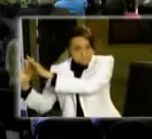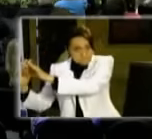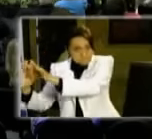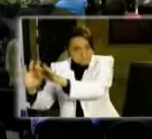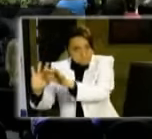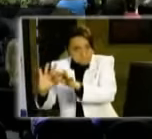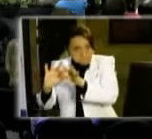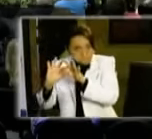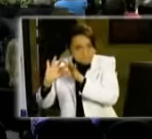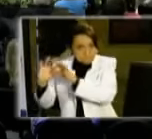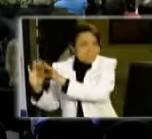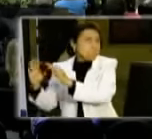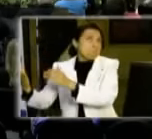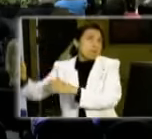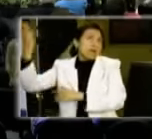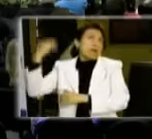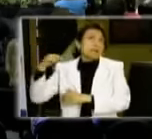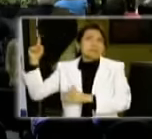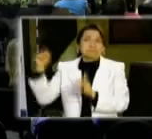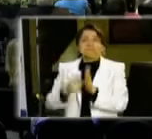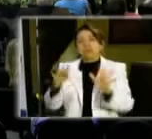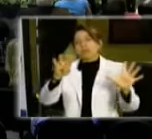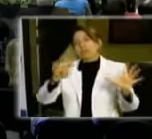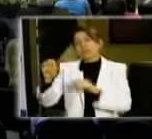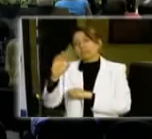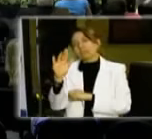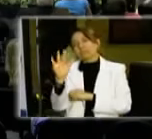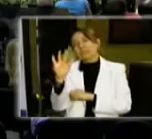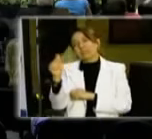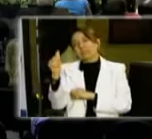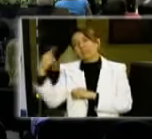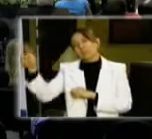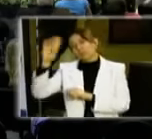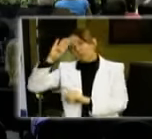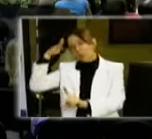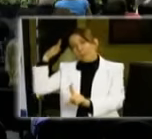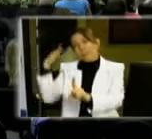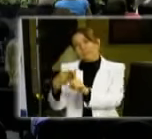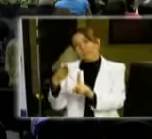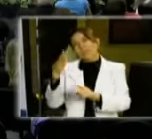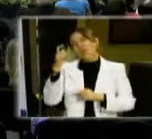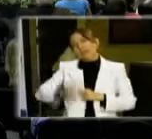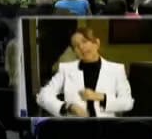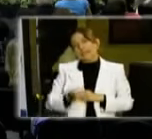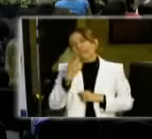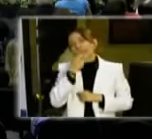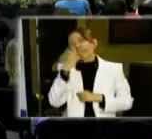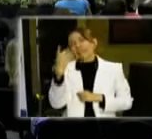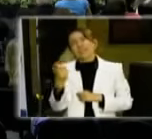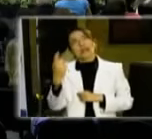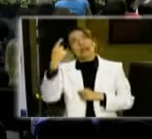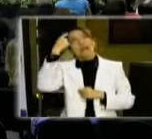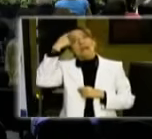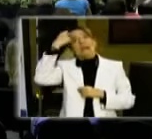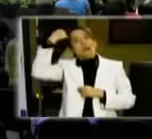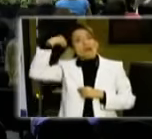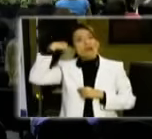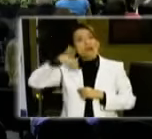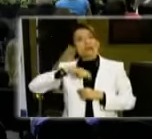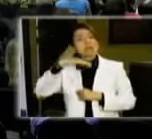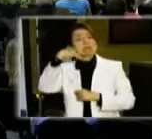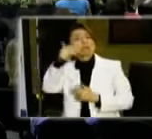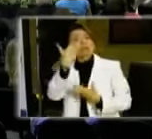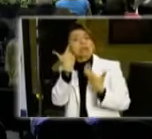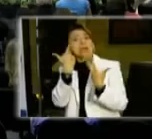objetivo allá por el 1956 la idea de una Europa unida desde